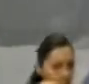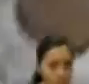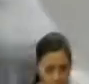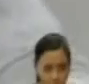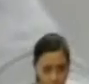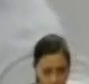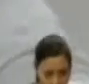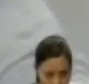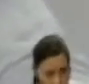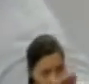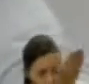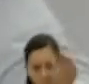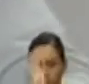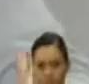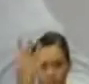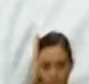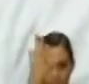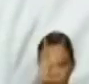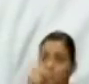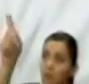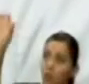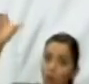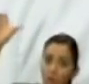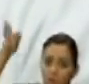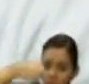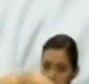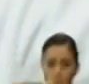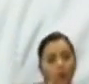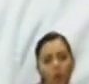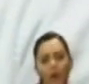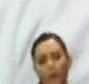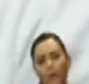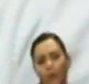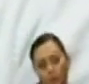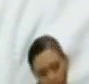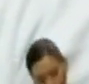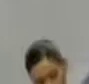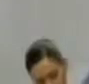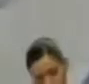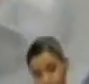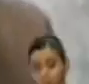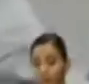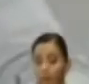Colombia, para ver qué le dicen. Y aquí, tres o cuatro